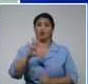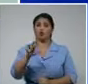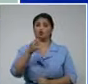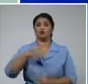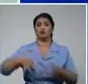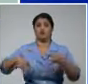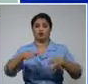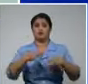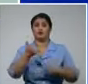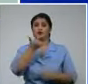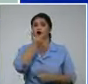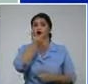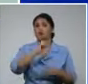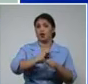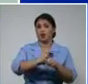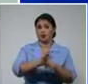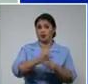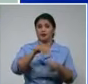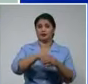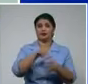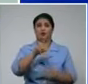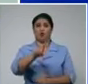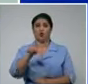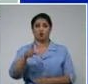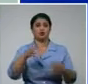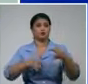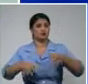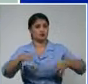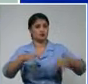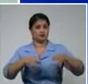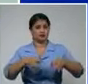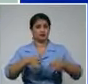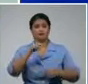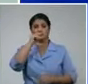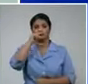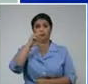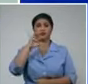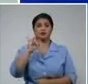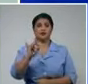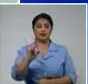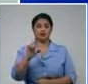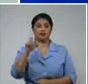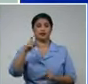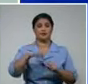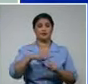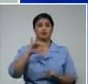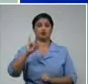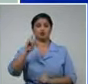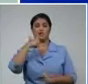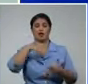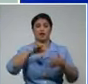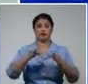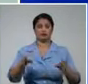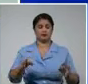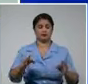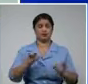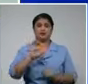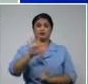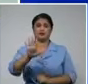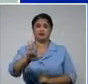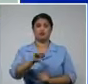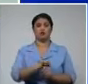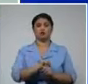municipios. Bauta con 7, Caimito con 6, Artemisa 5, igual que San Cristóbal y Mariel,